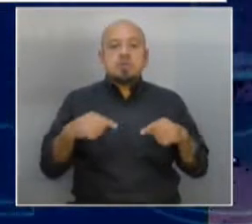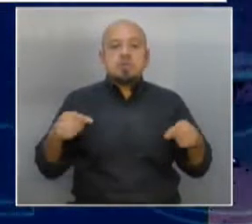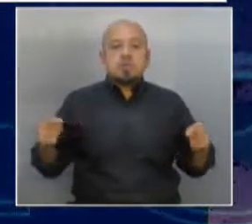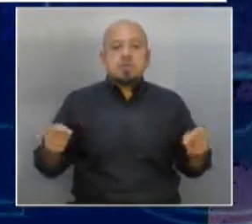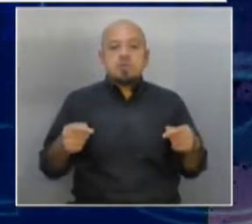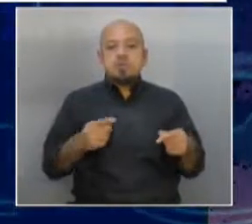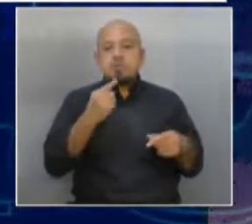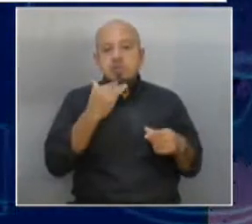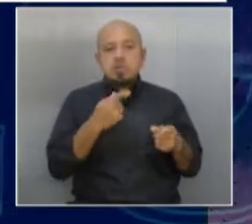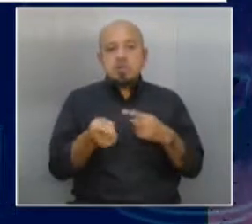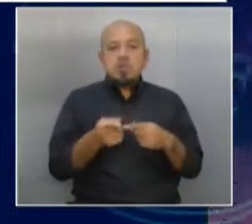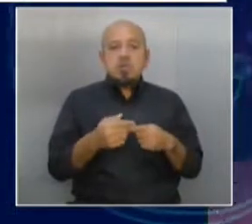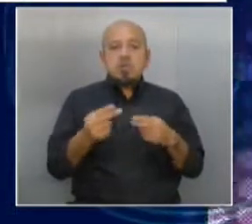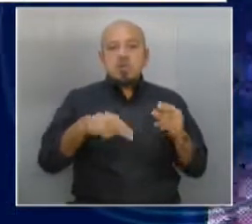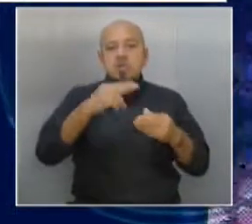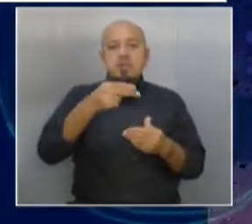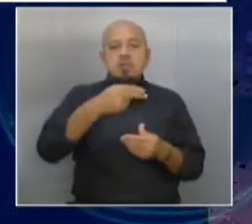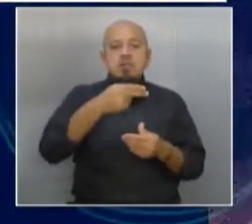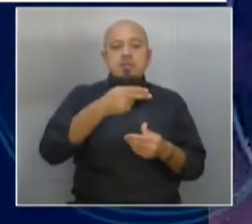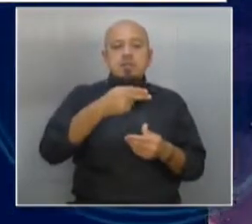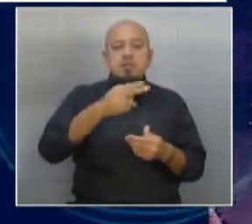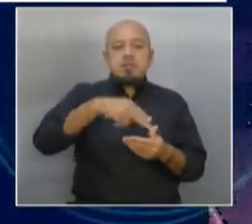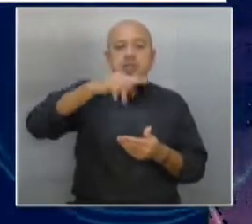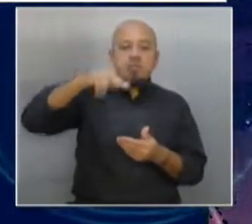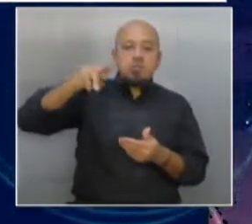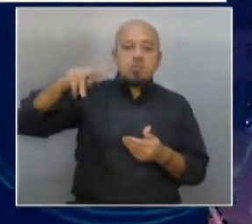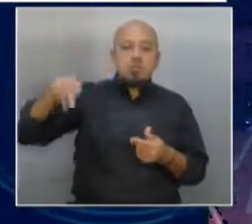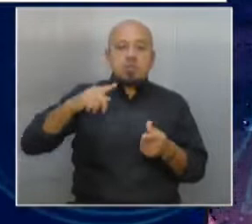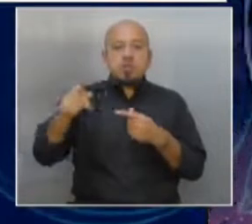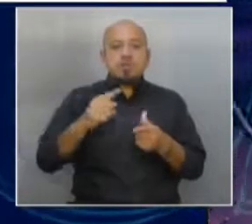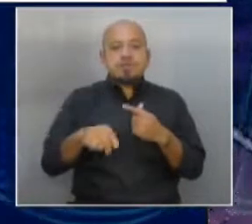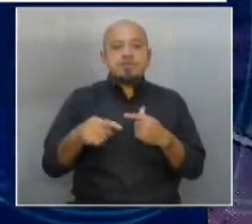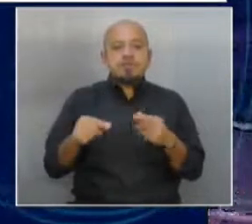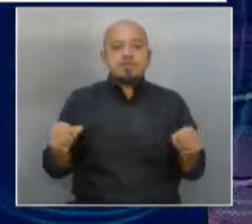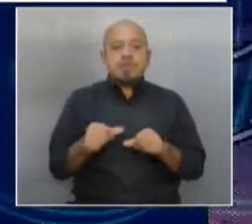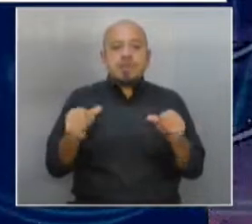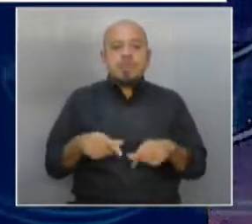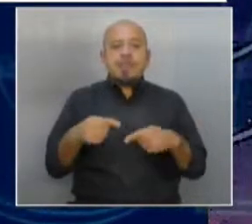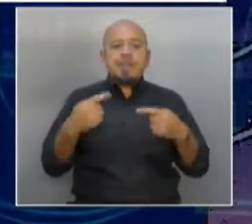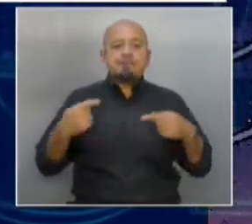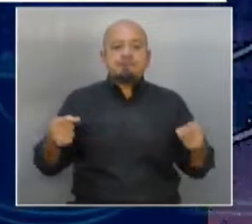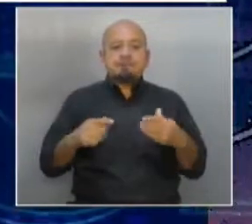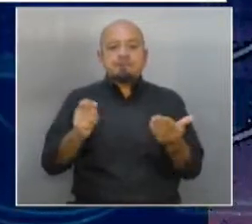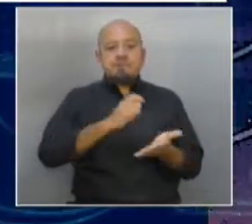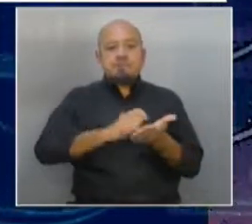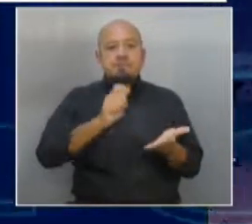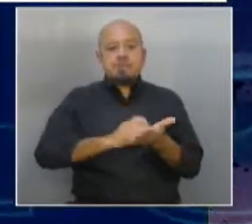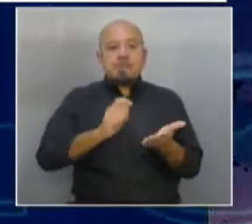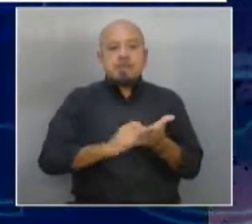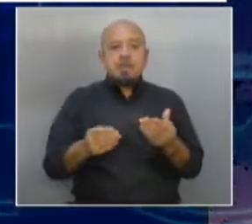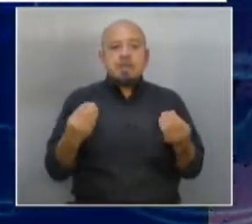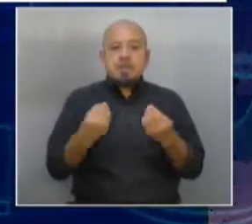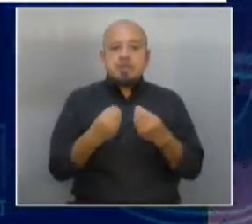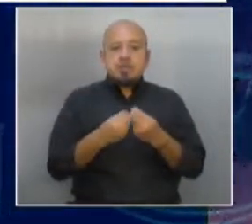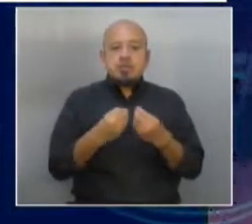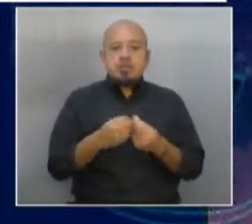artísticas, como puede ser la pintura, o bueno, crear objetos, todo lo que sea escribir también mucho, pero no